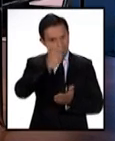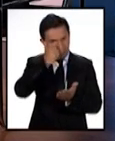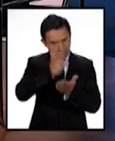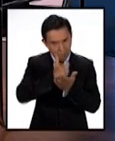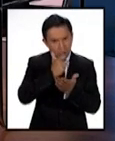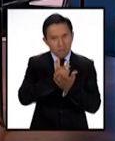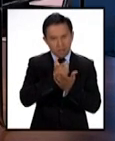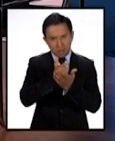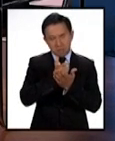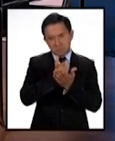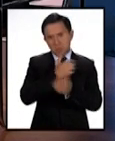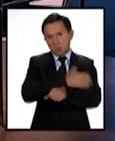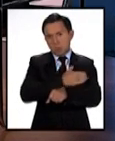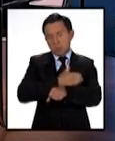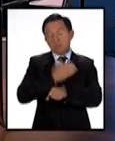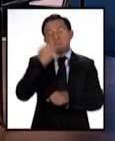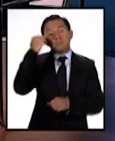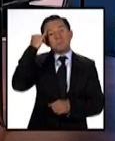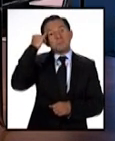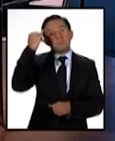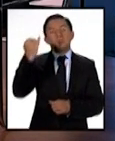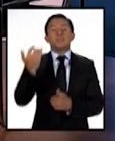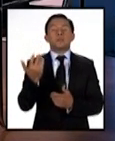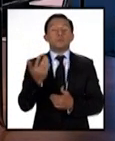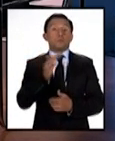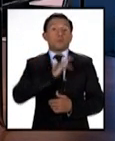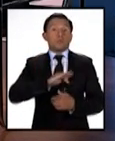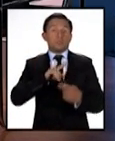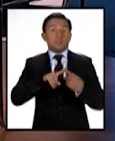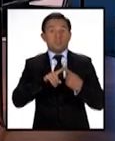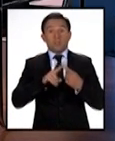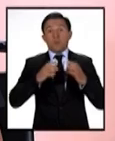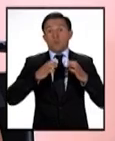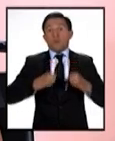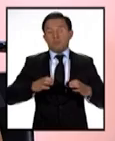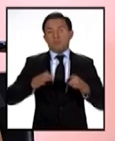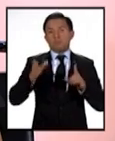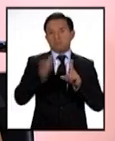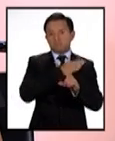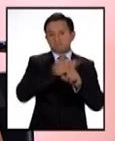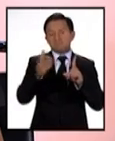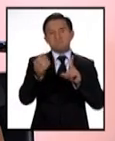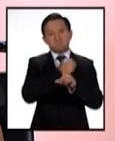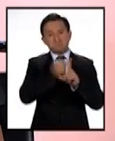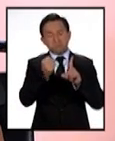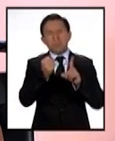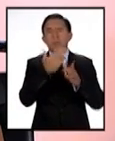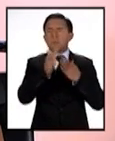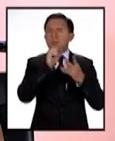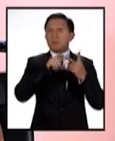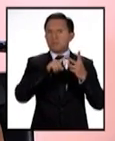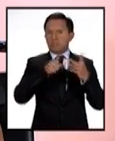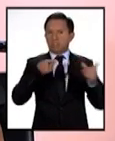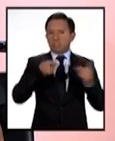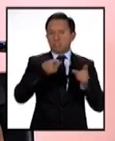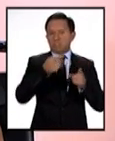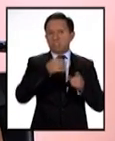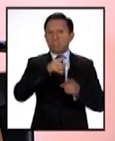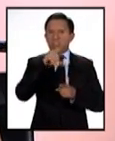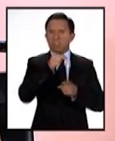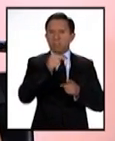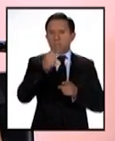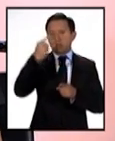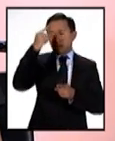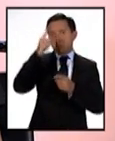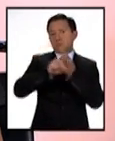través por vías físicas, pero también psicológicas. Y no es solo la pelea escolar, no es